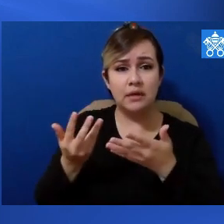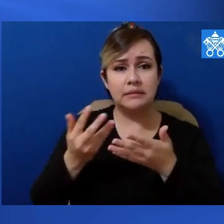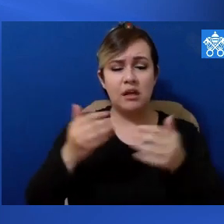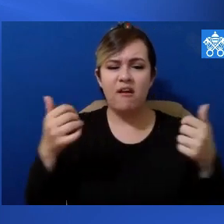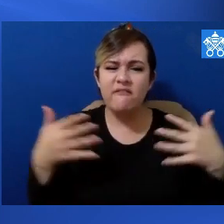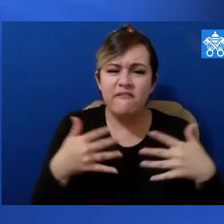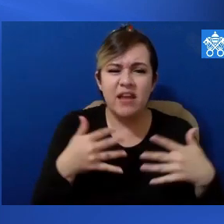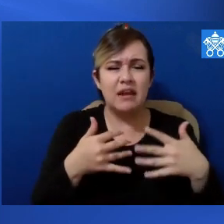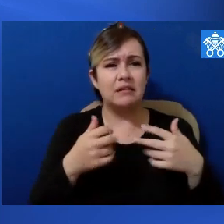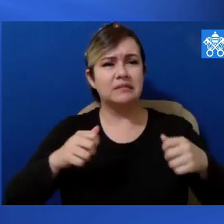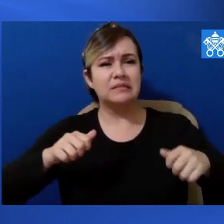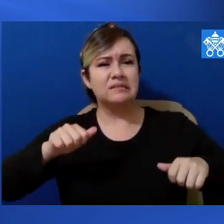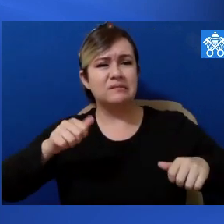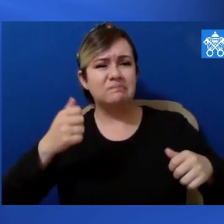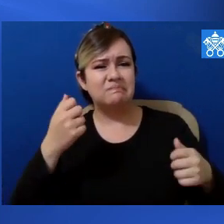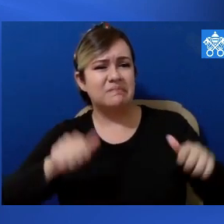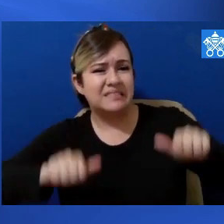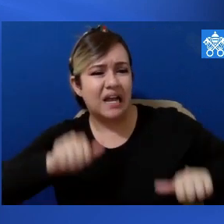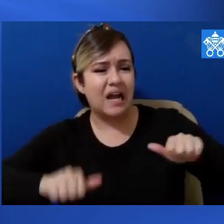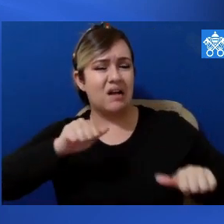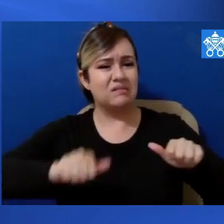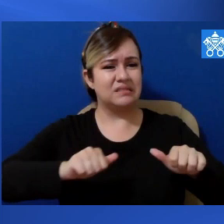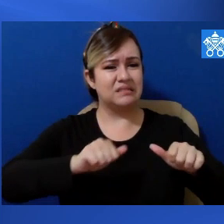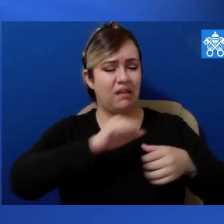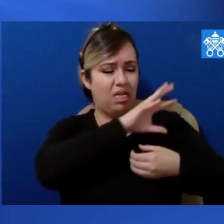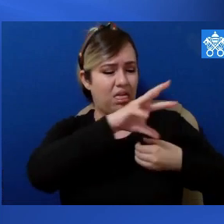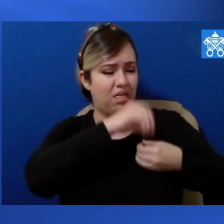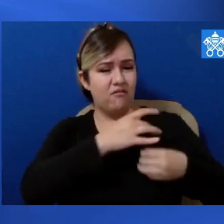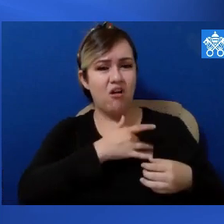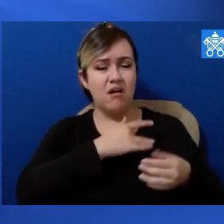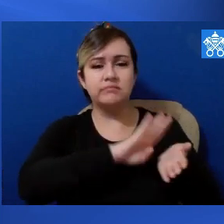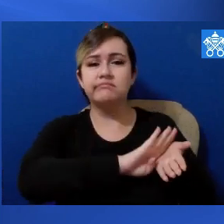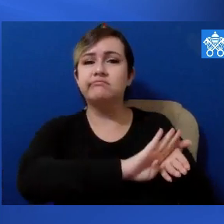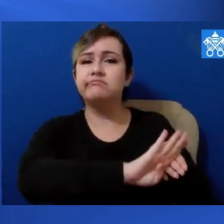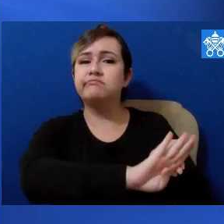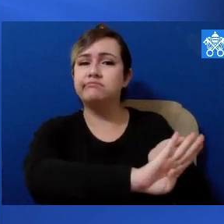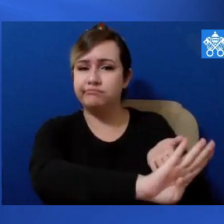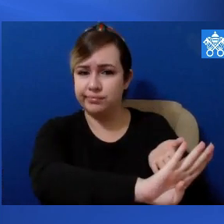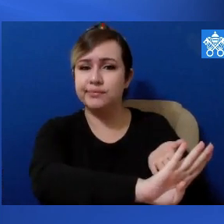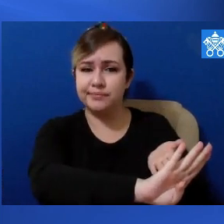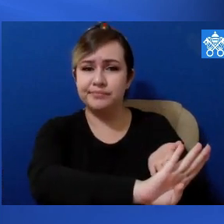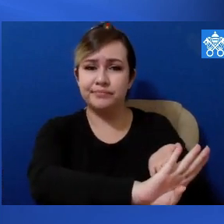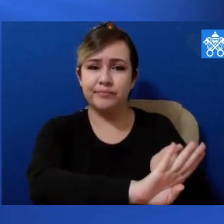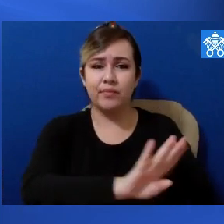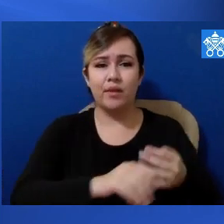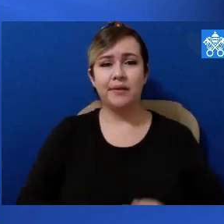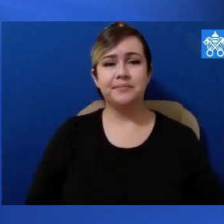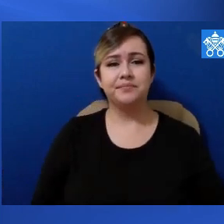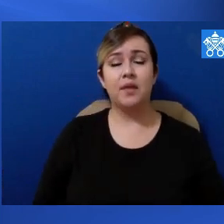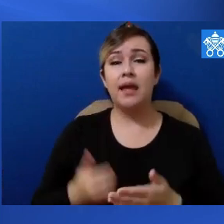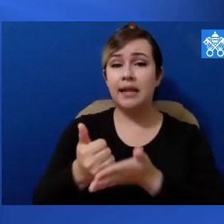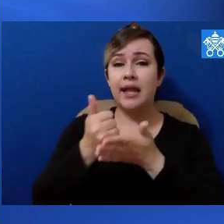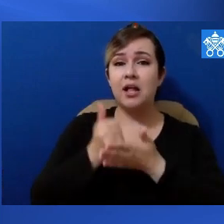los miedos y las dudas que pueden turbar nuestro corazón cuando nos disponemos a cumplir